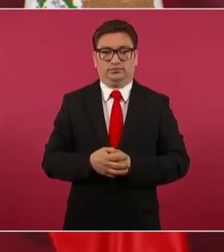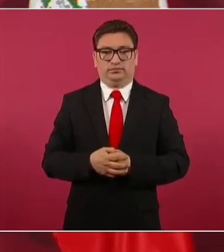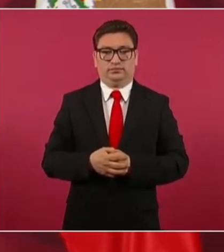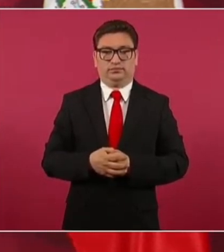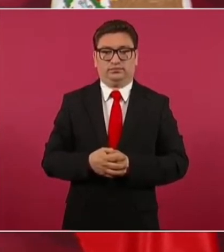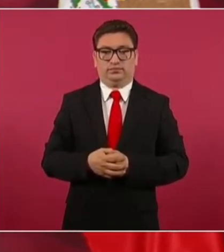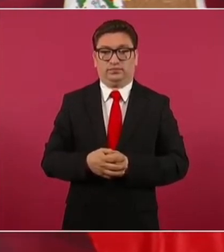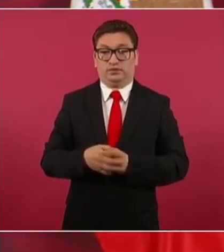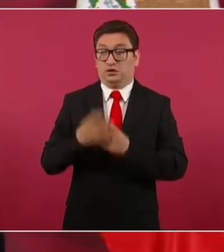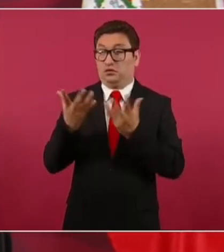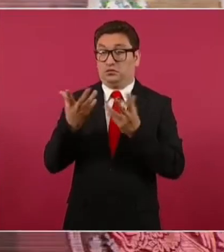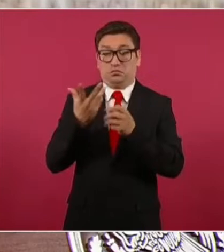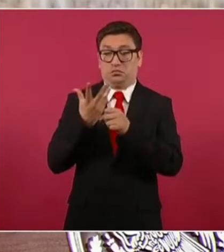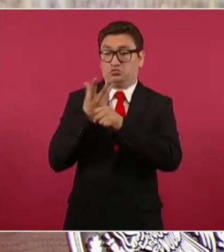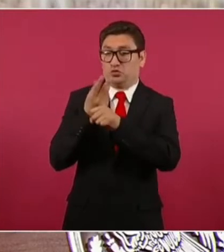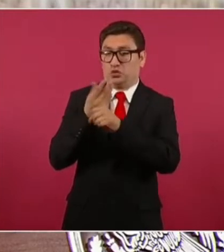de buen gusto